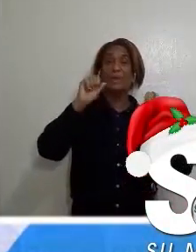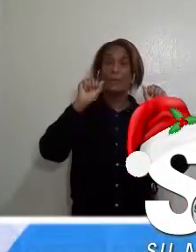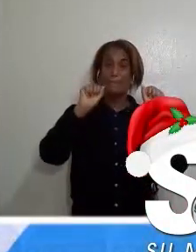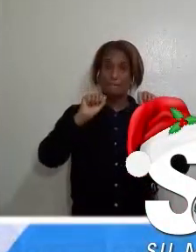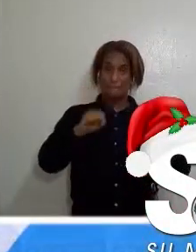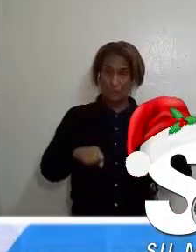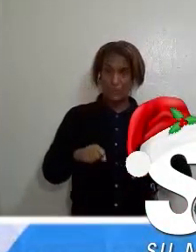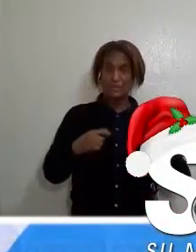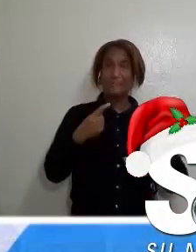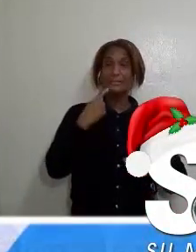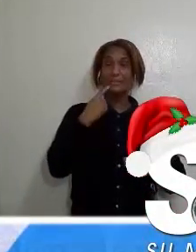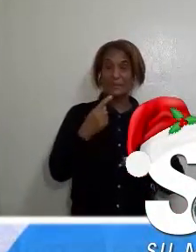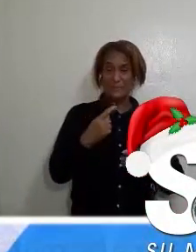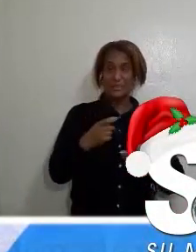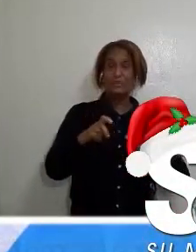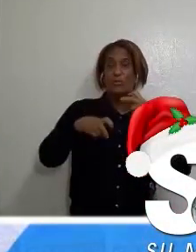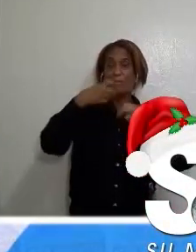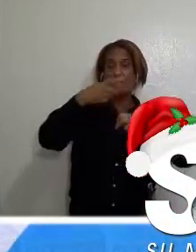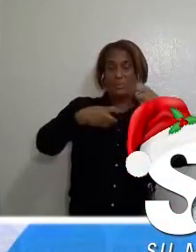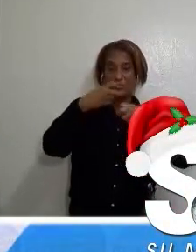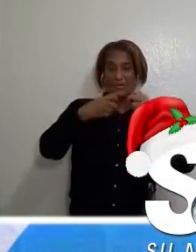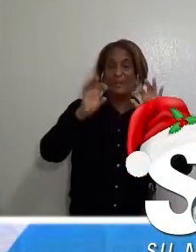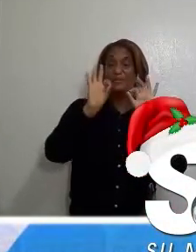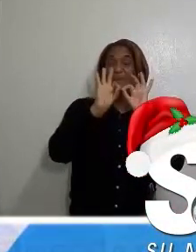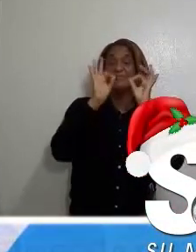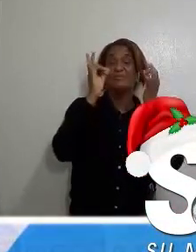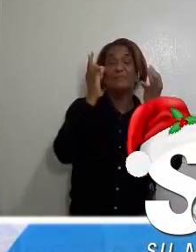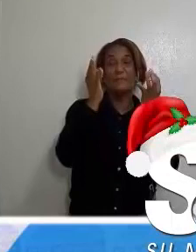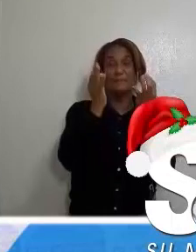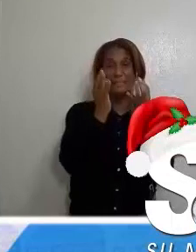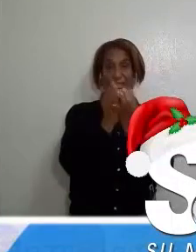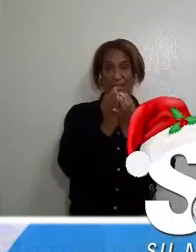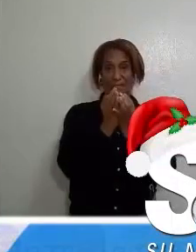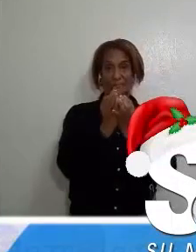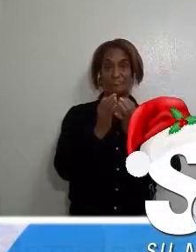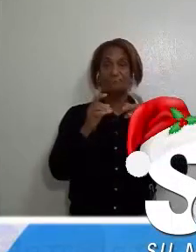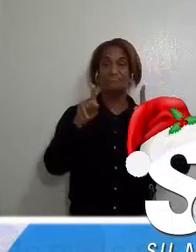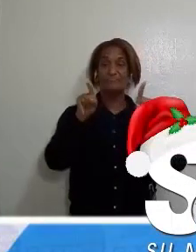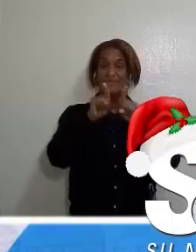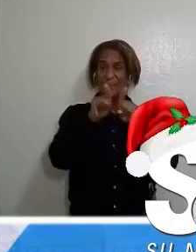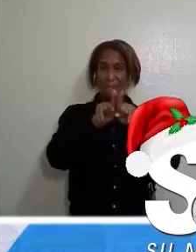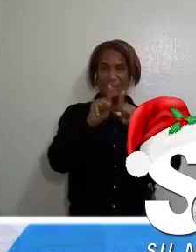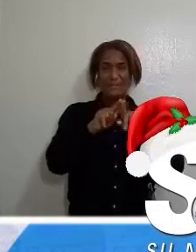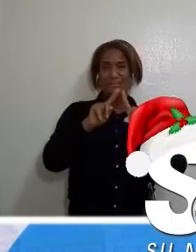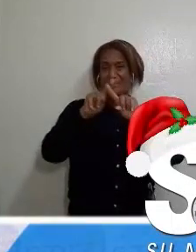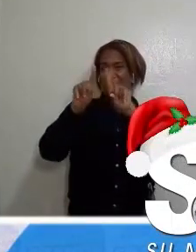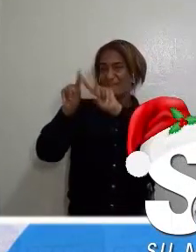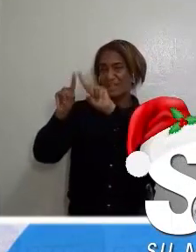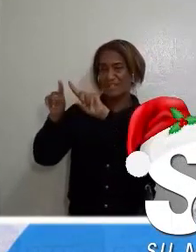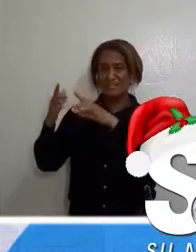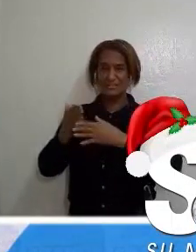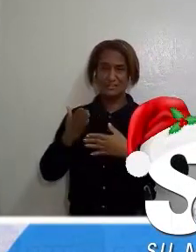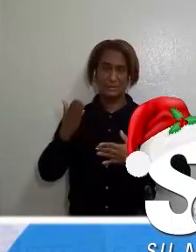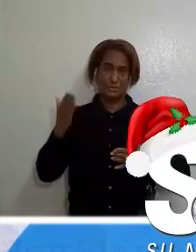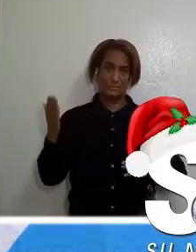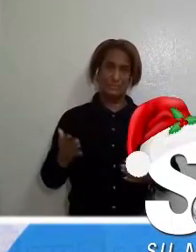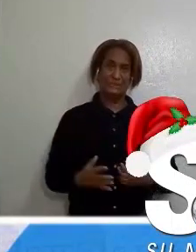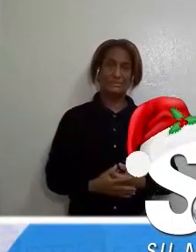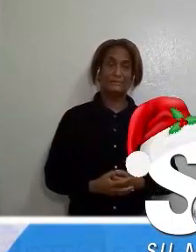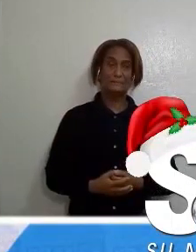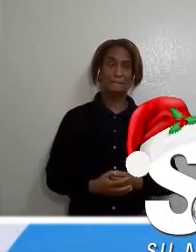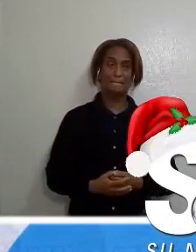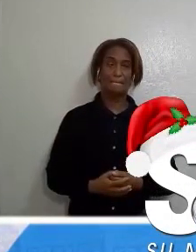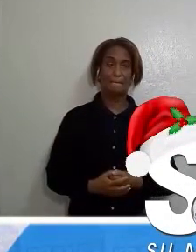Oigan Qué mensaje más profundo la gente le tiene miedo a la gente por qué dice